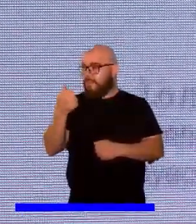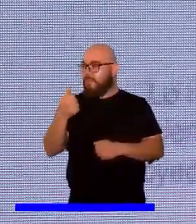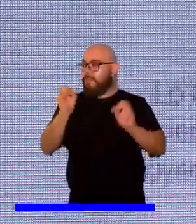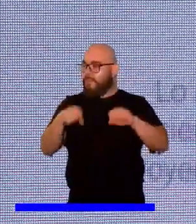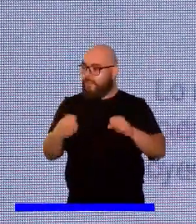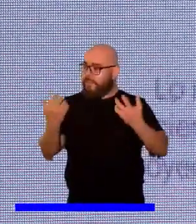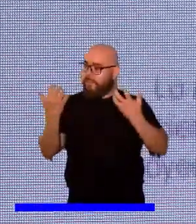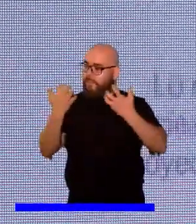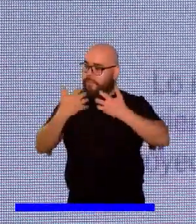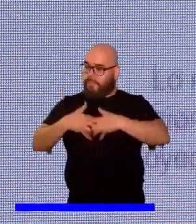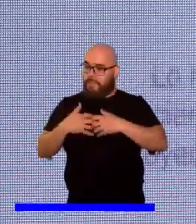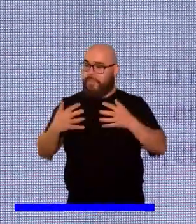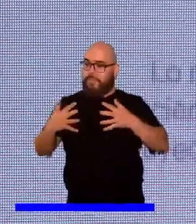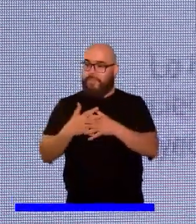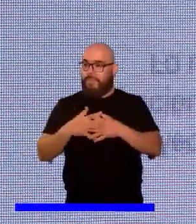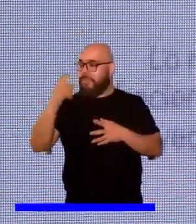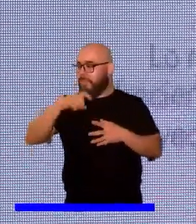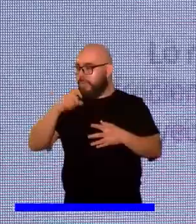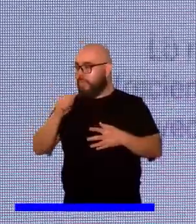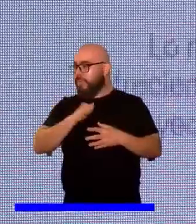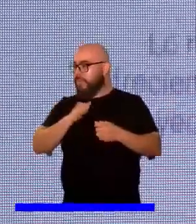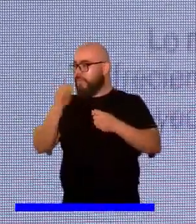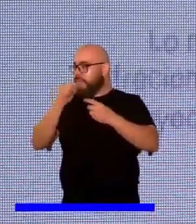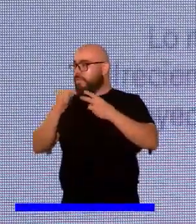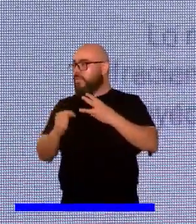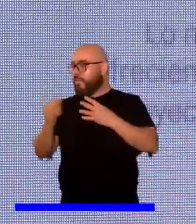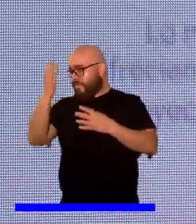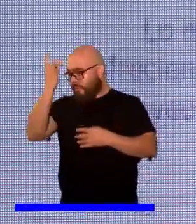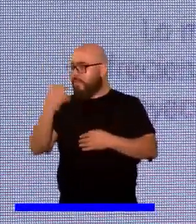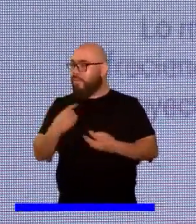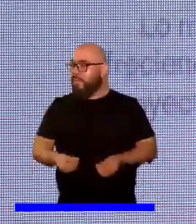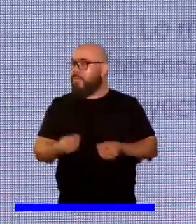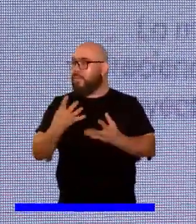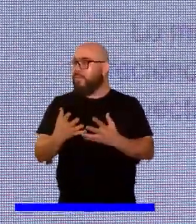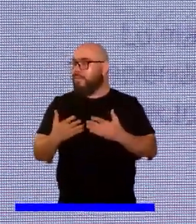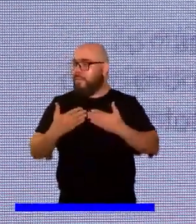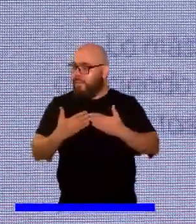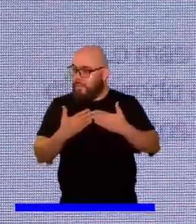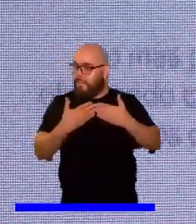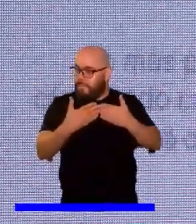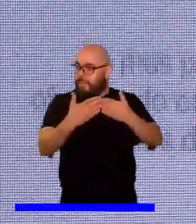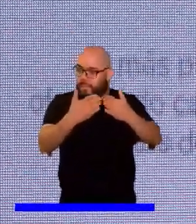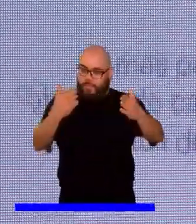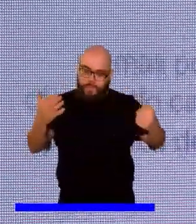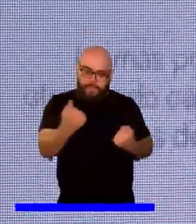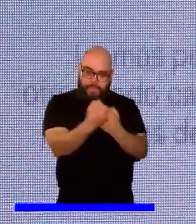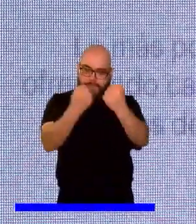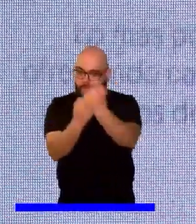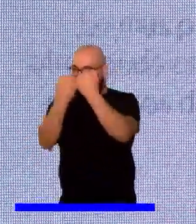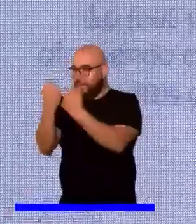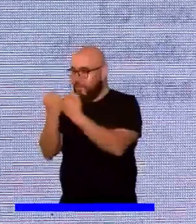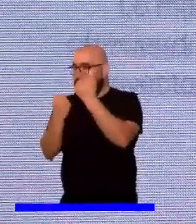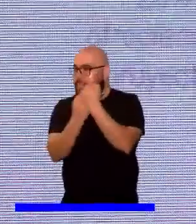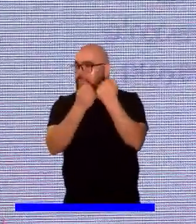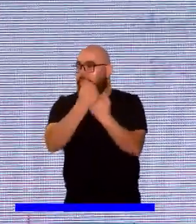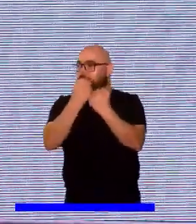a personalizar a sus necesidades. Y es porque nosotros también consideramos que esa apertura apoya a todos.